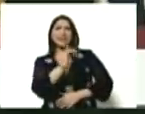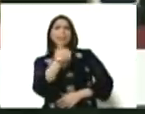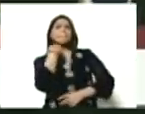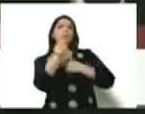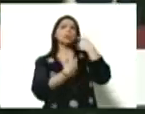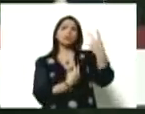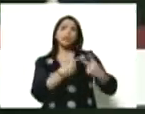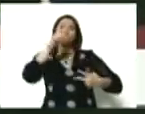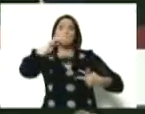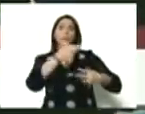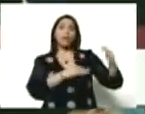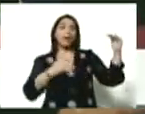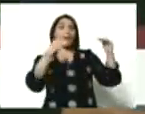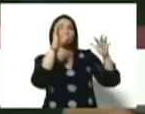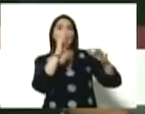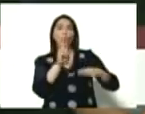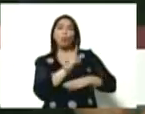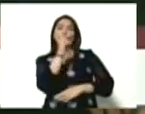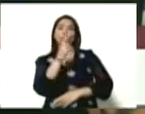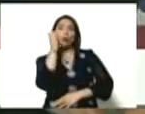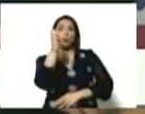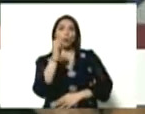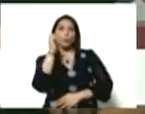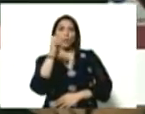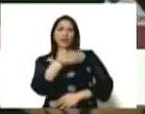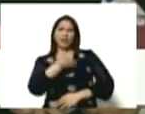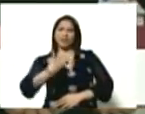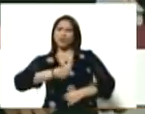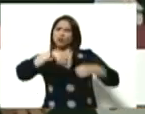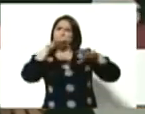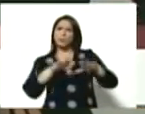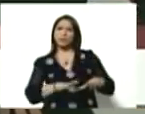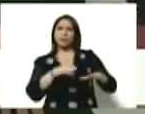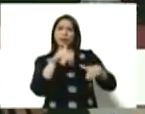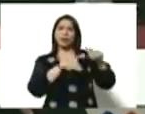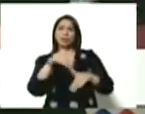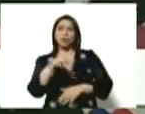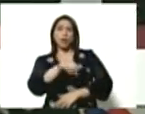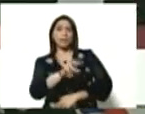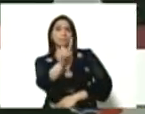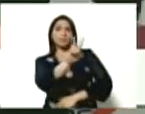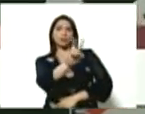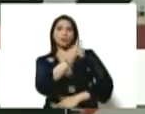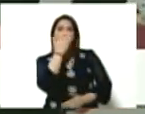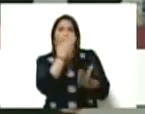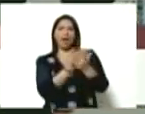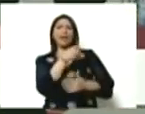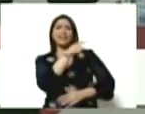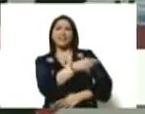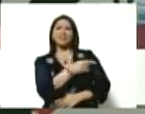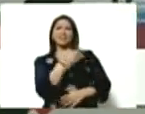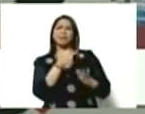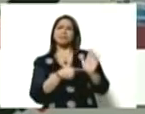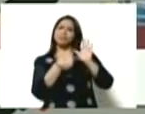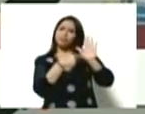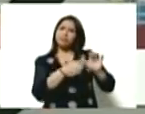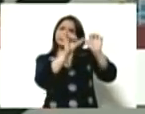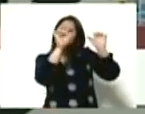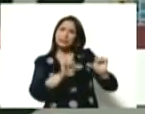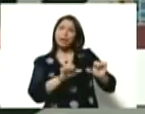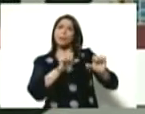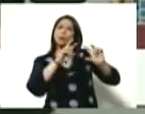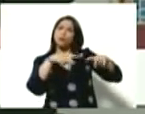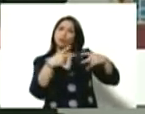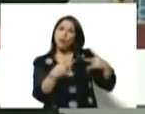alto representante de la Unión Europea que ha pedido suspender las elecciones en Venezuela. Ante esta presentación de un sistema